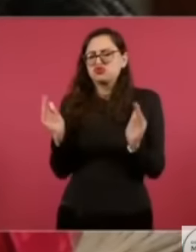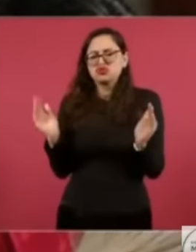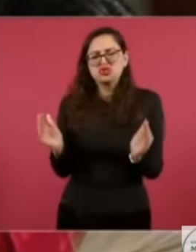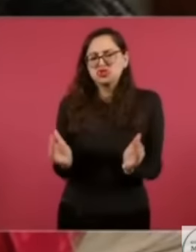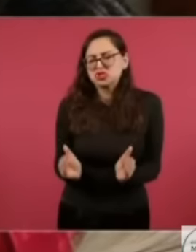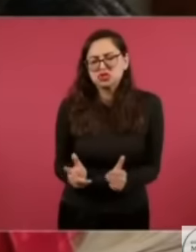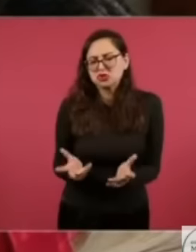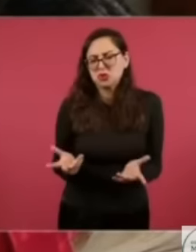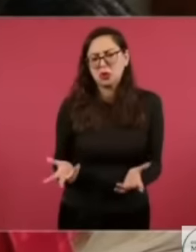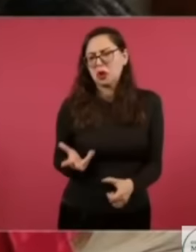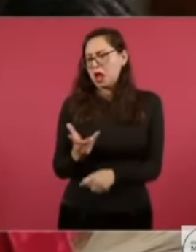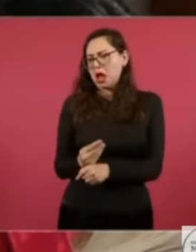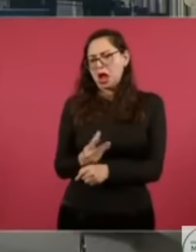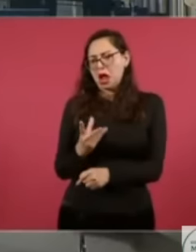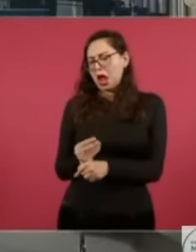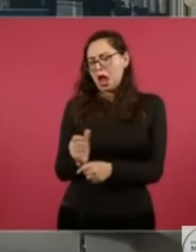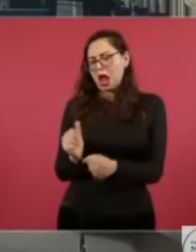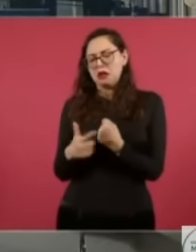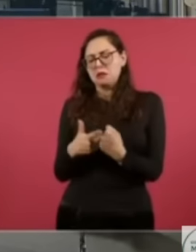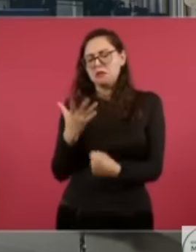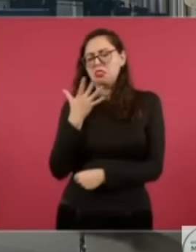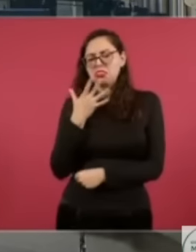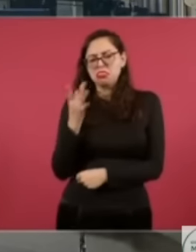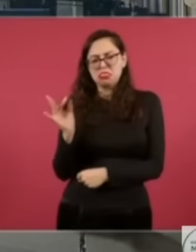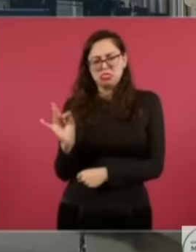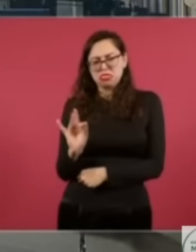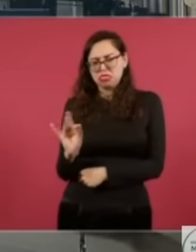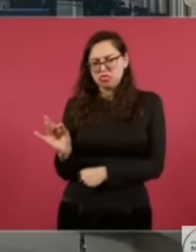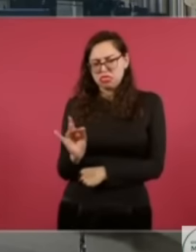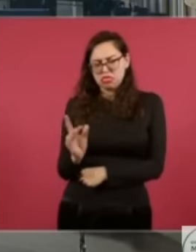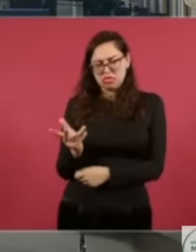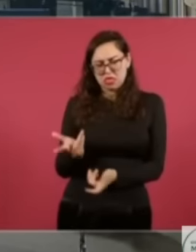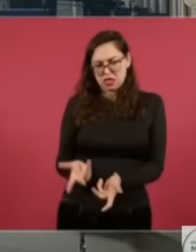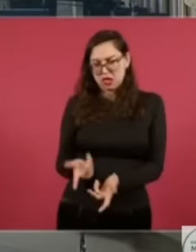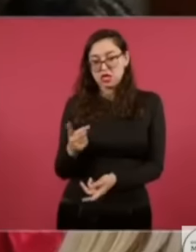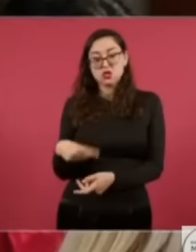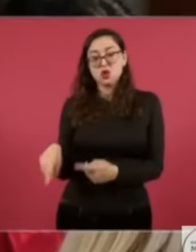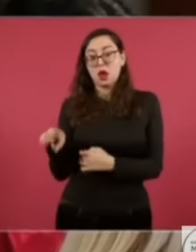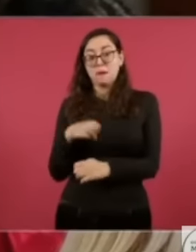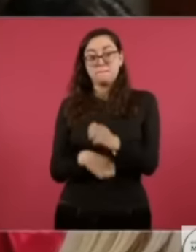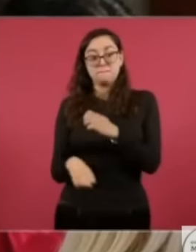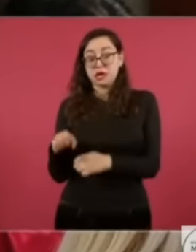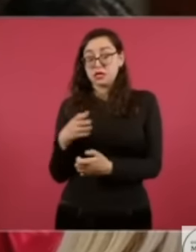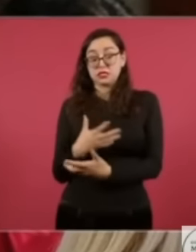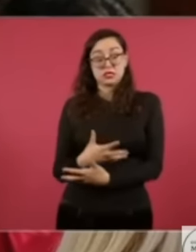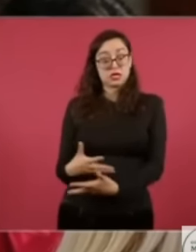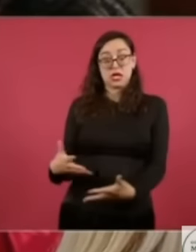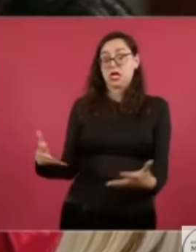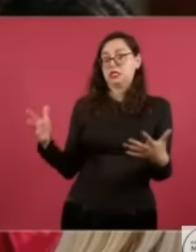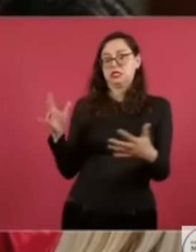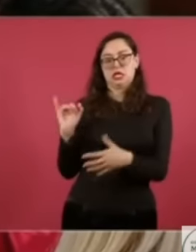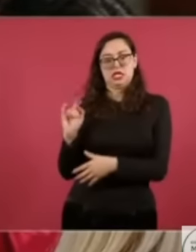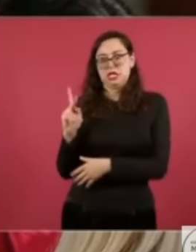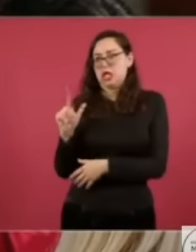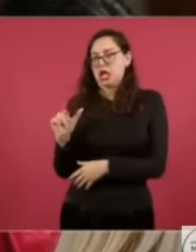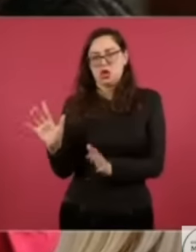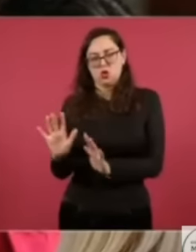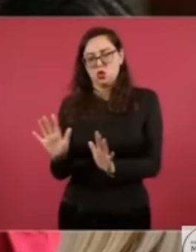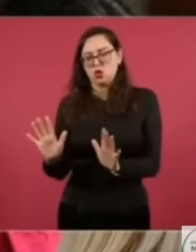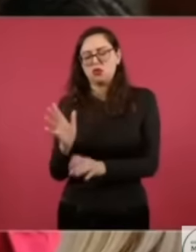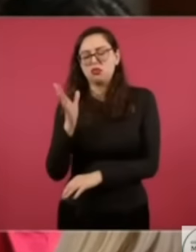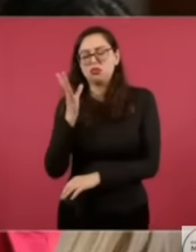un enjarre, qué sé yo, no son cosas, los pequeños constructores pues no son ICA y no tienen las grandes obras. Bueno, él